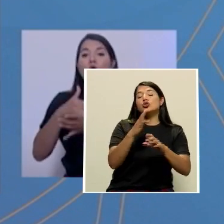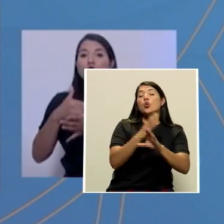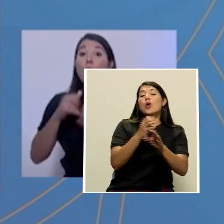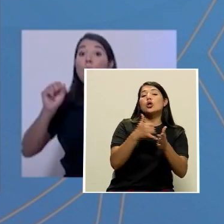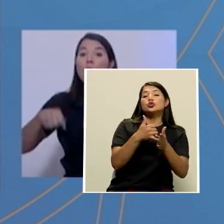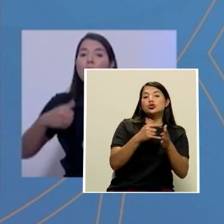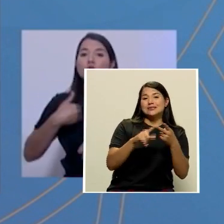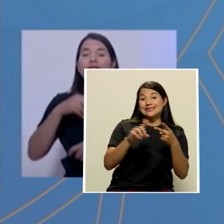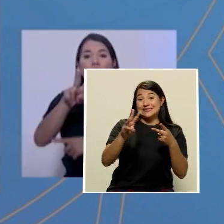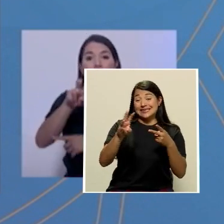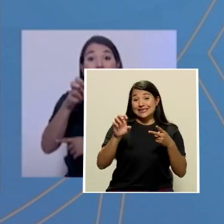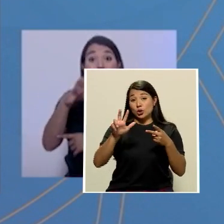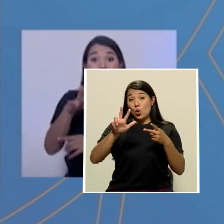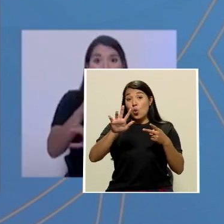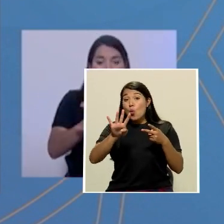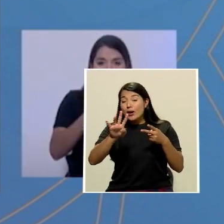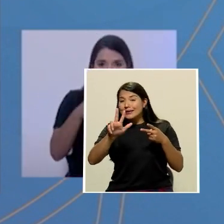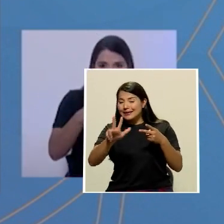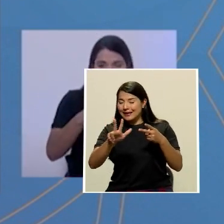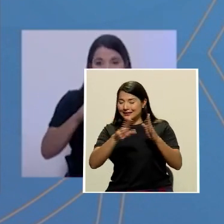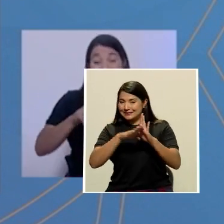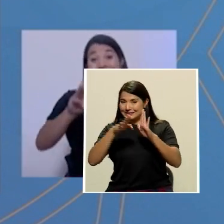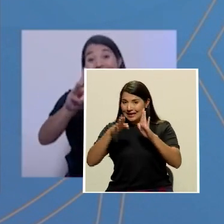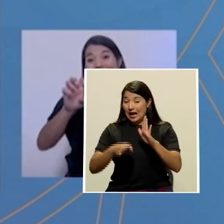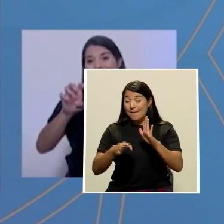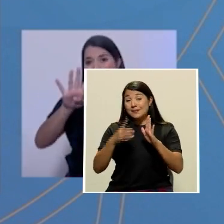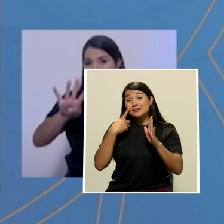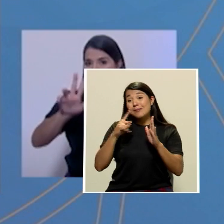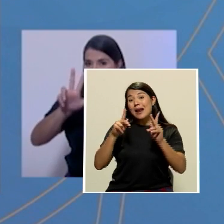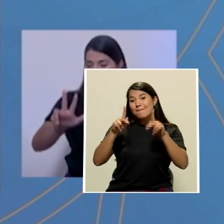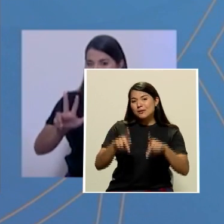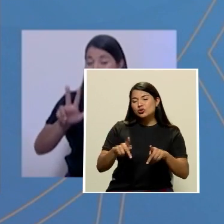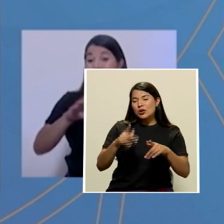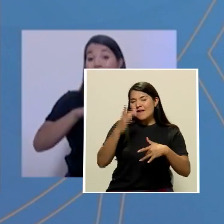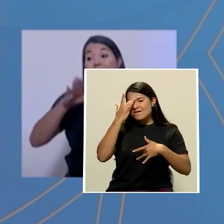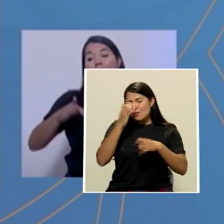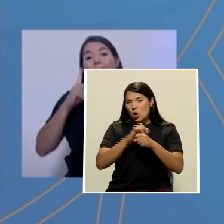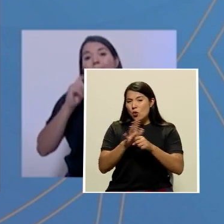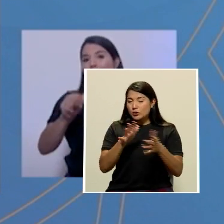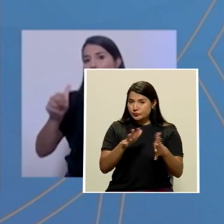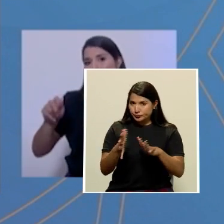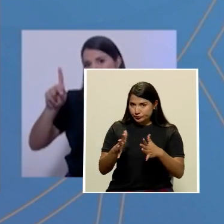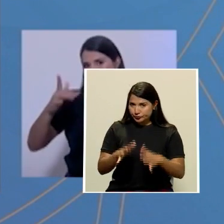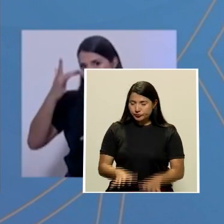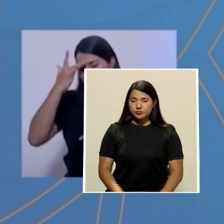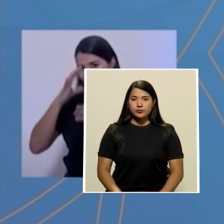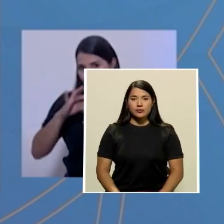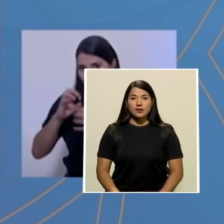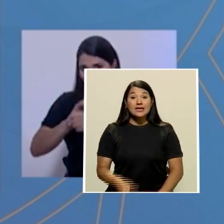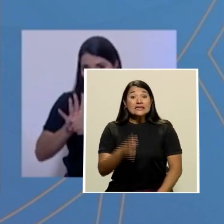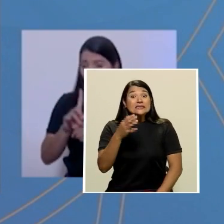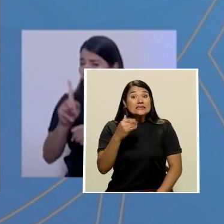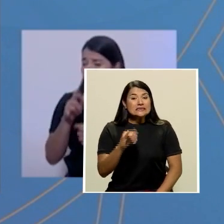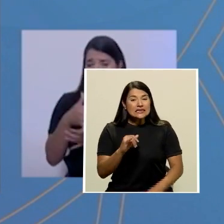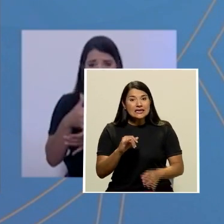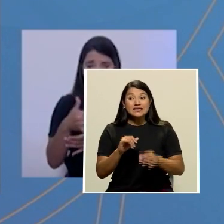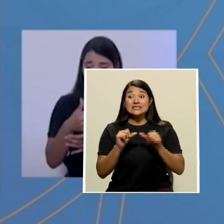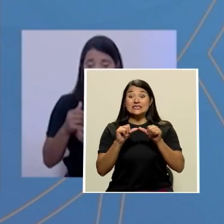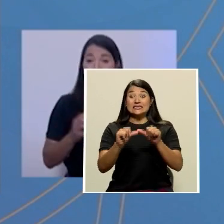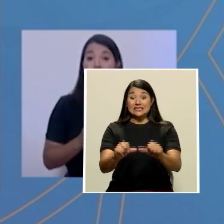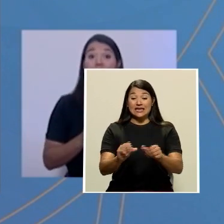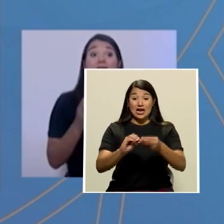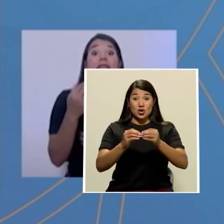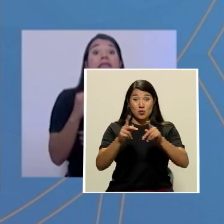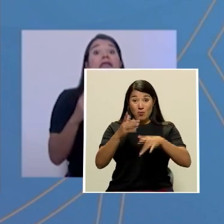y 643 camas disponibles para pacientes leves y moderados. Si la cantidad de pacientes sigue